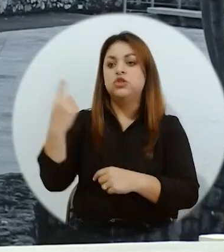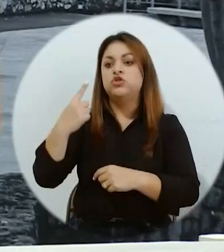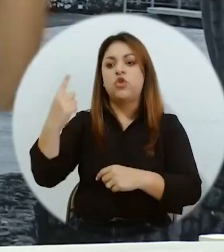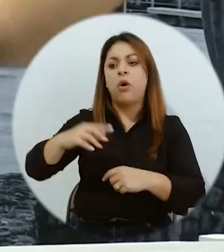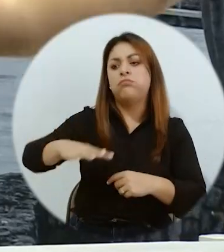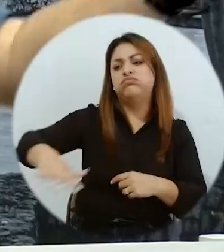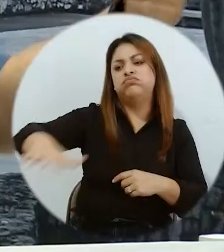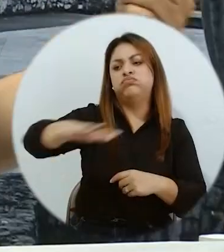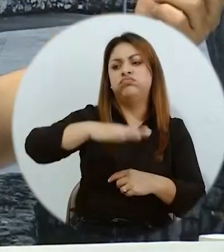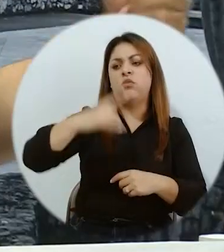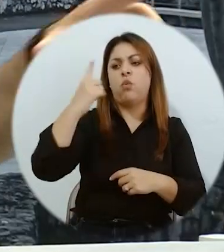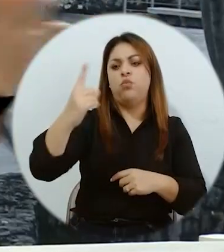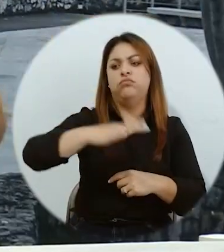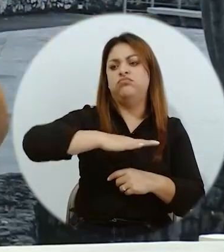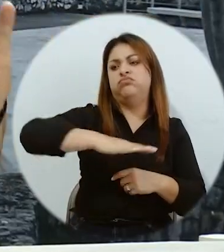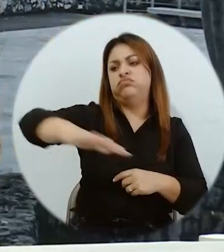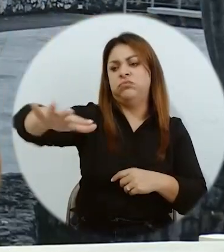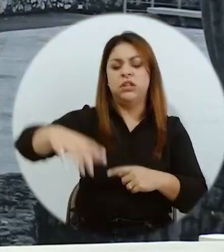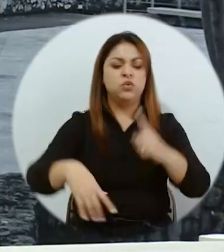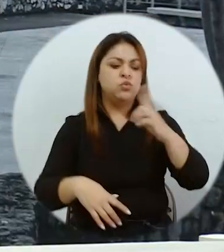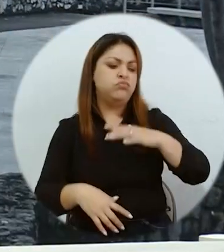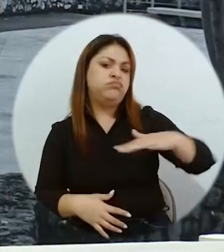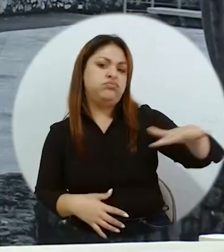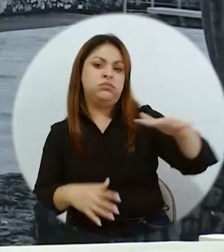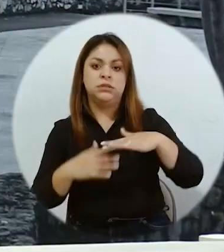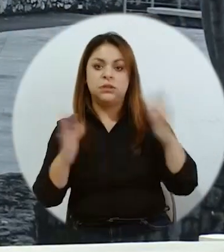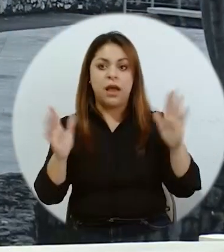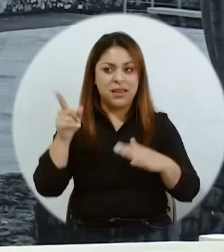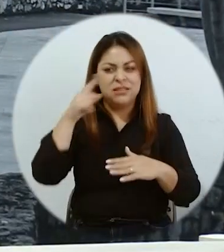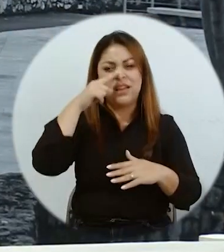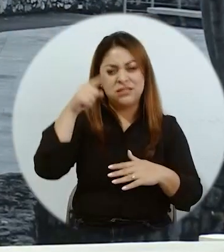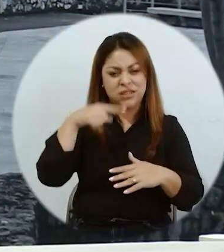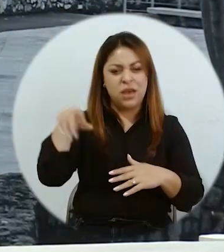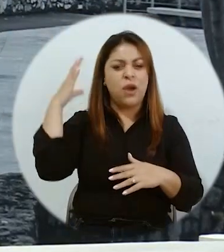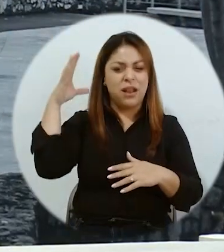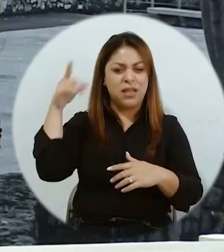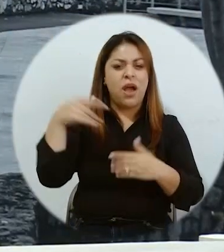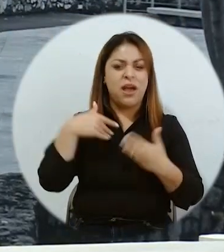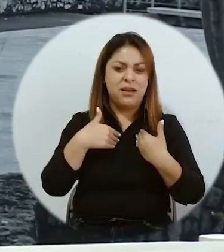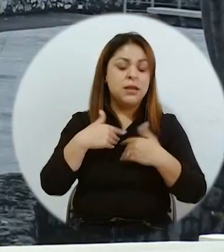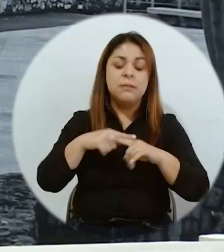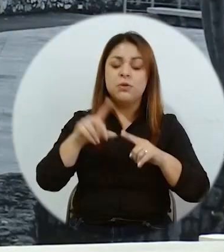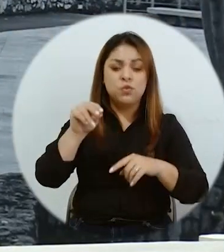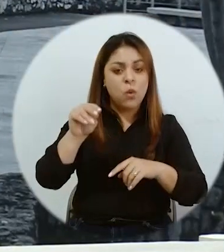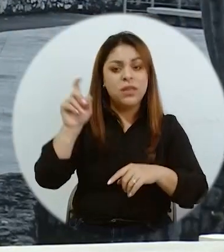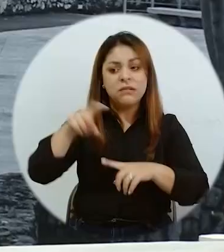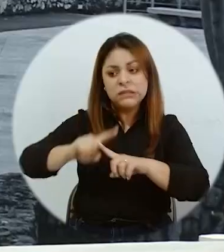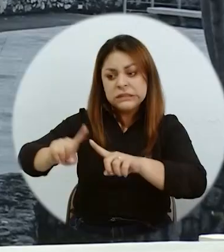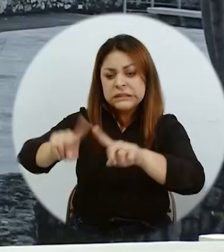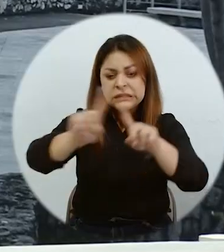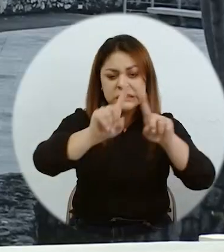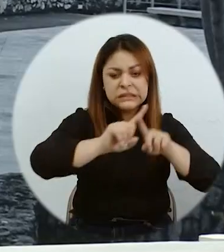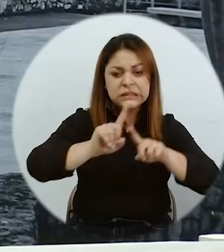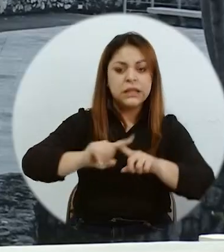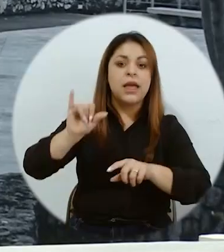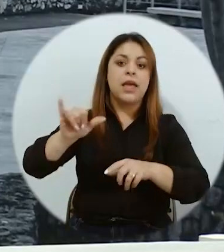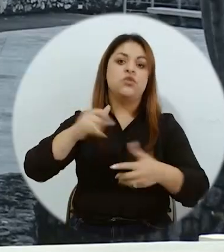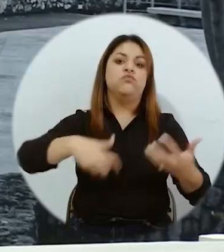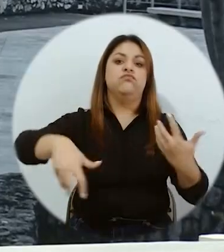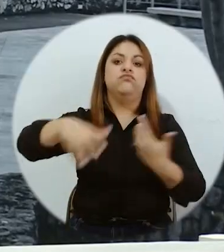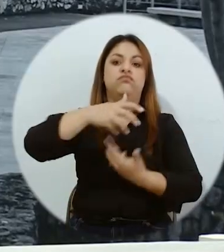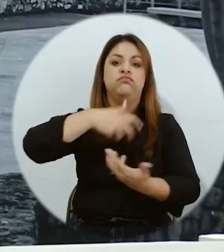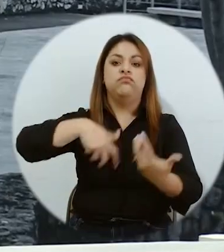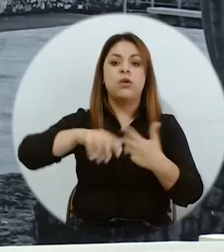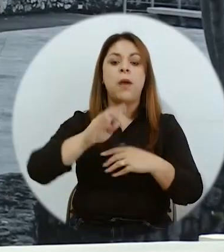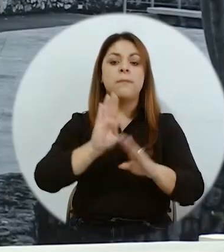en Cartago o en Zarcero, en un montón de lugares, ¿verdad? Entonces, y esto va a generar, digamos, fincas productivas que están